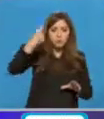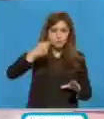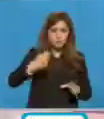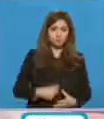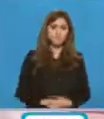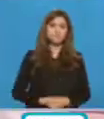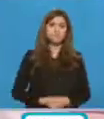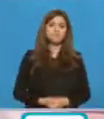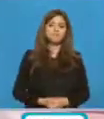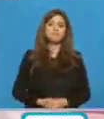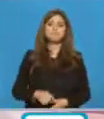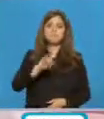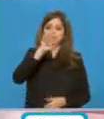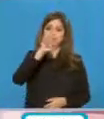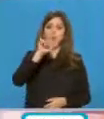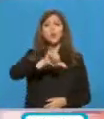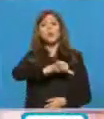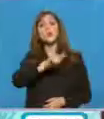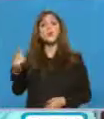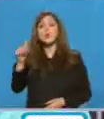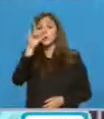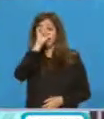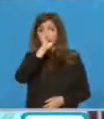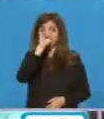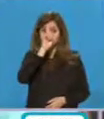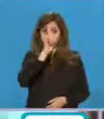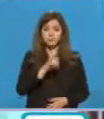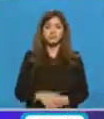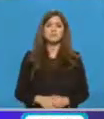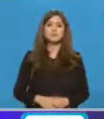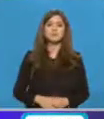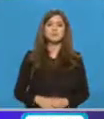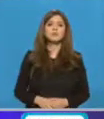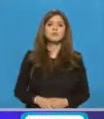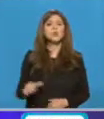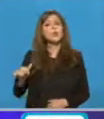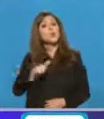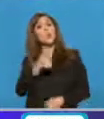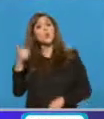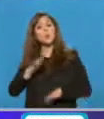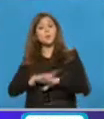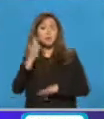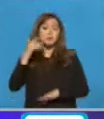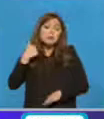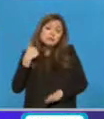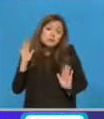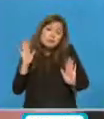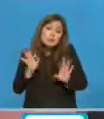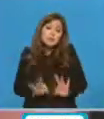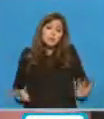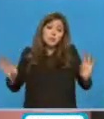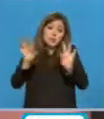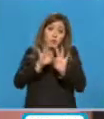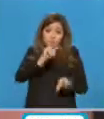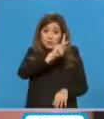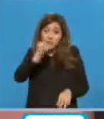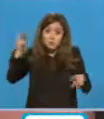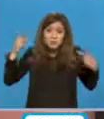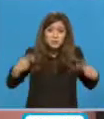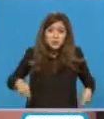es. Ahora, otro tip que nos puedas dar. Otro tip importantísimo y creo que el más importante para la población mexicana, el